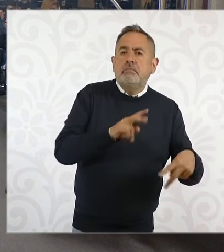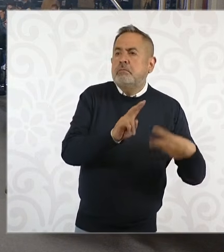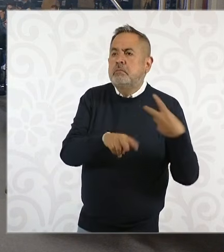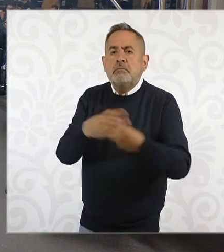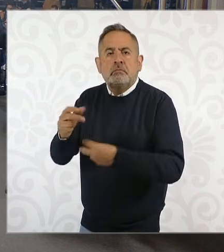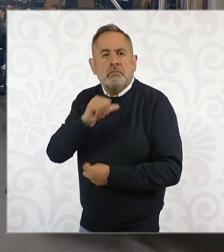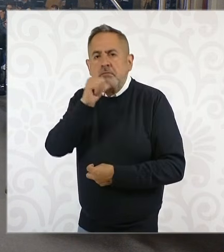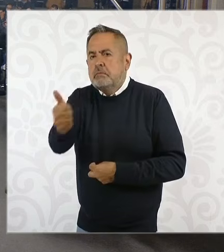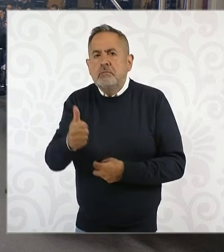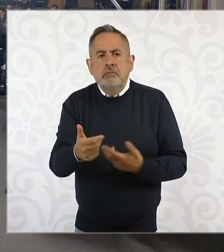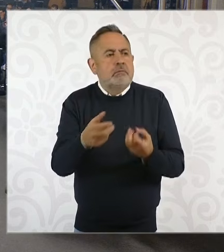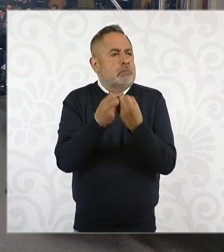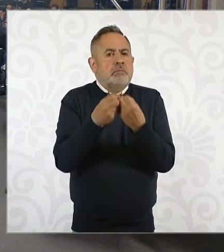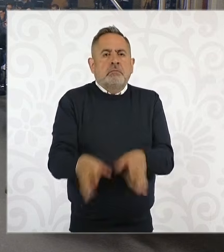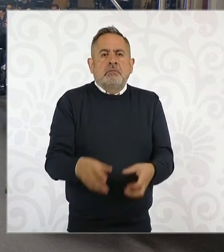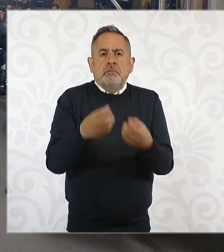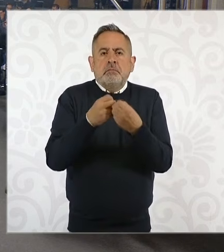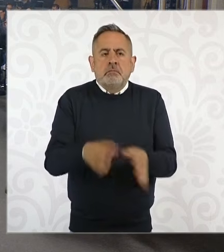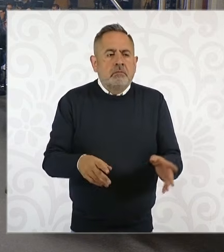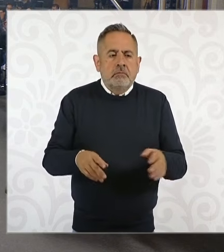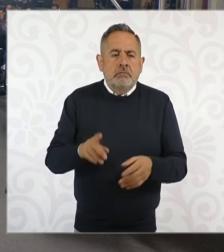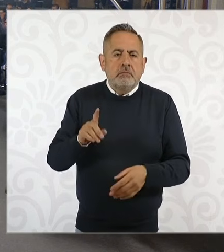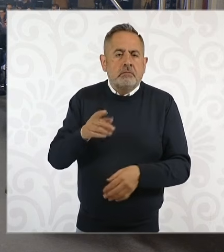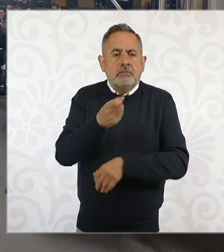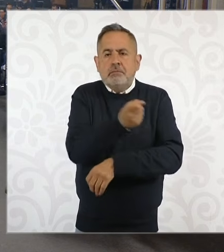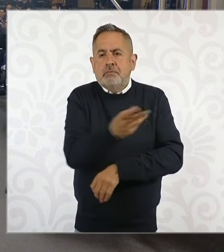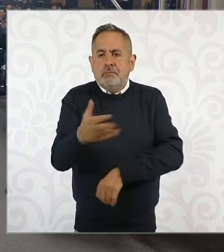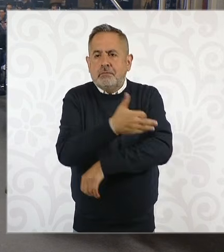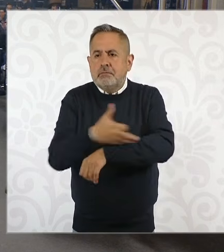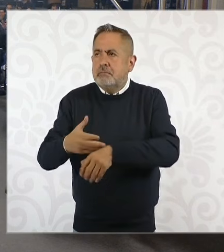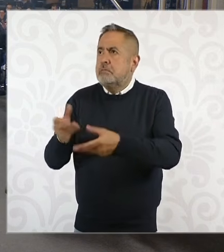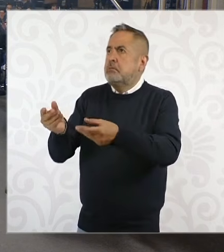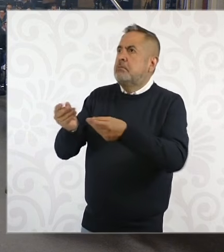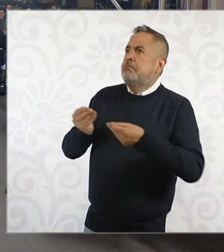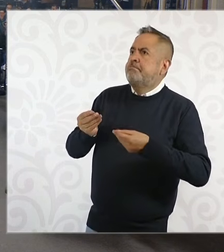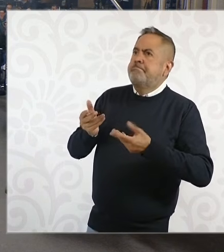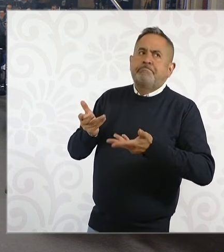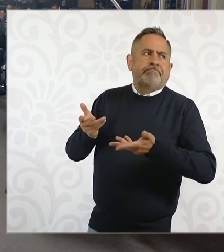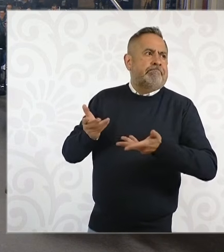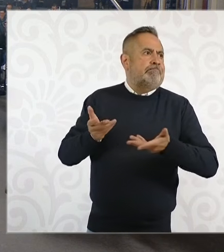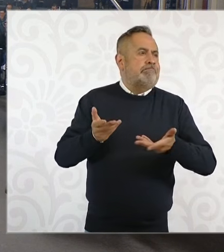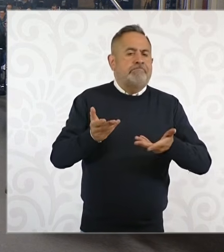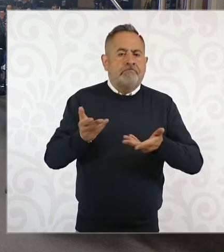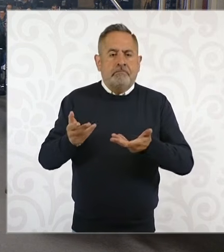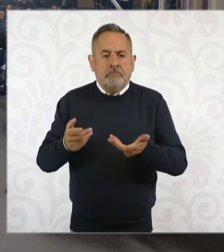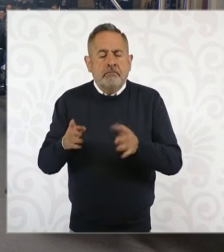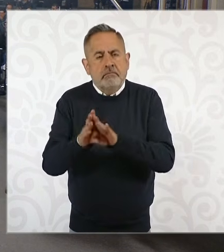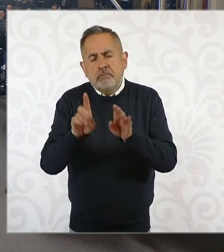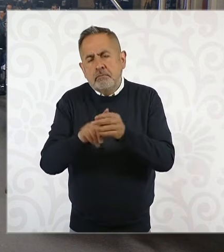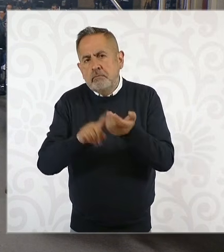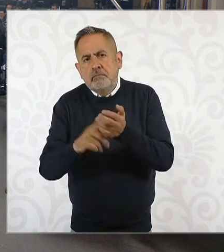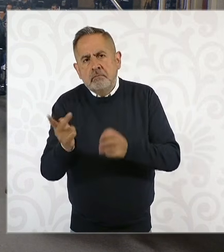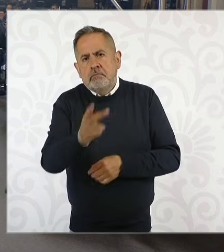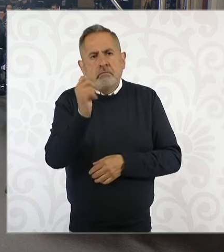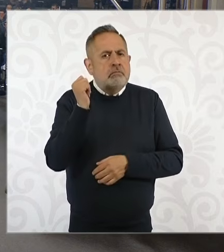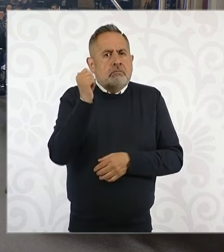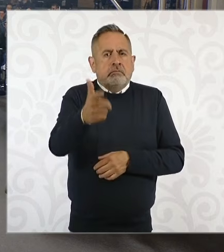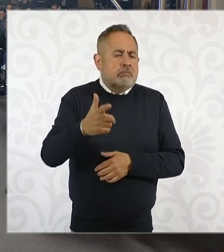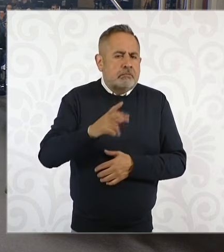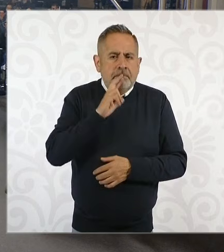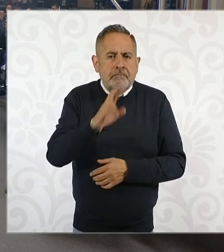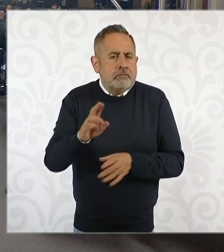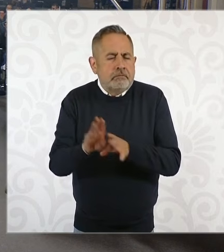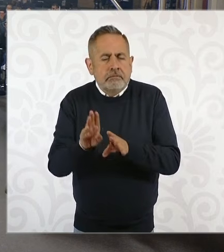acudiendo ni a la atención o a darle seguimiento por parte de las familias. En ese sentido también queríamos preguntarles si tenían